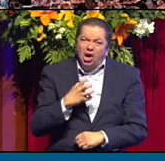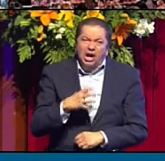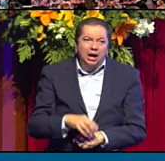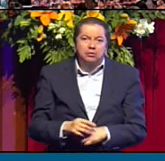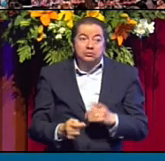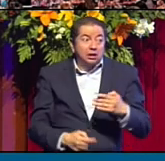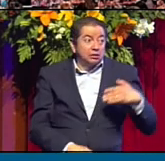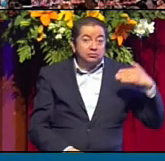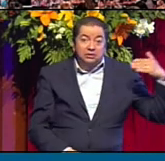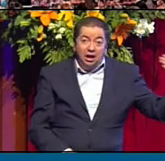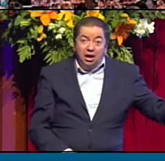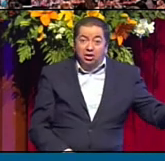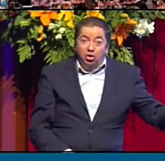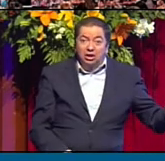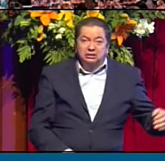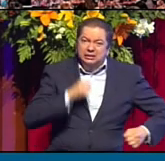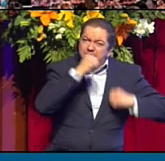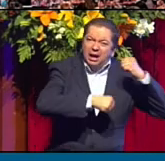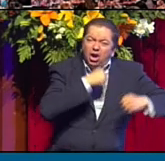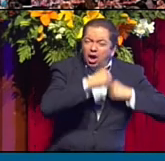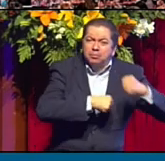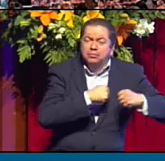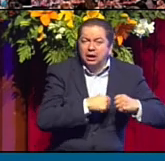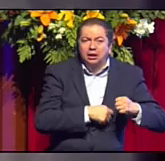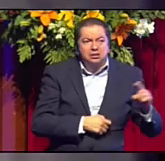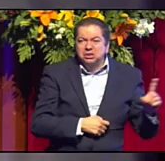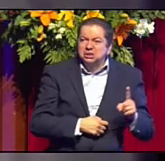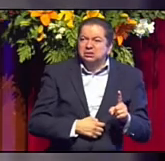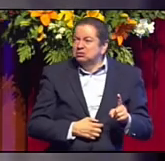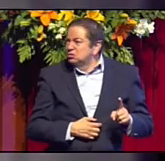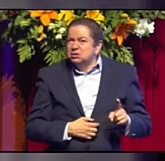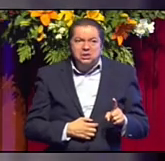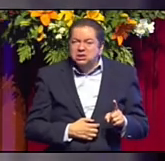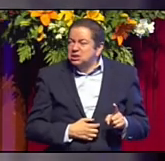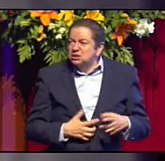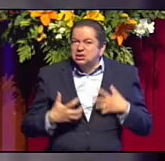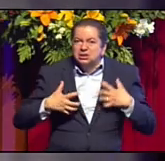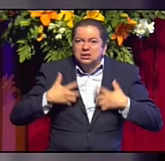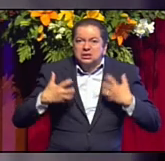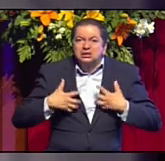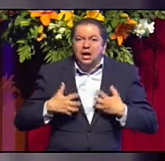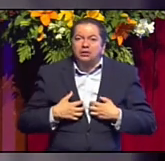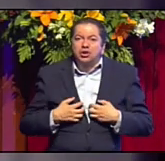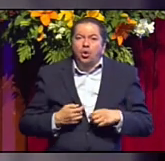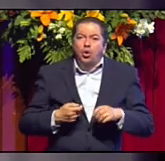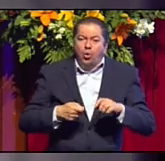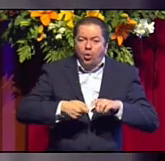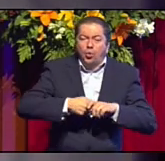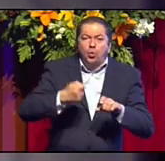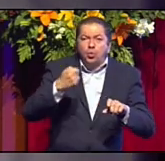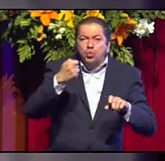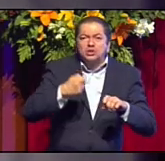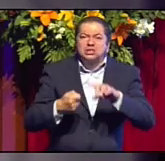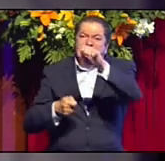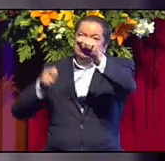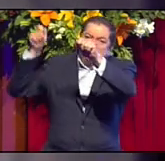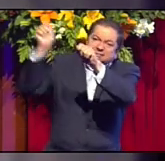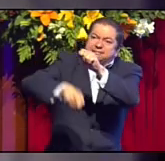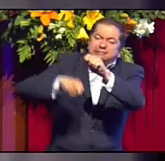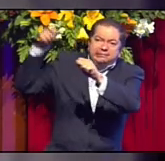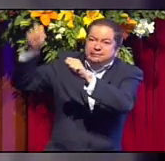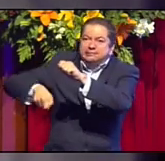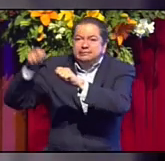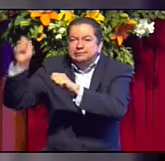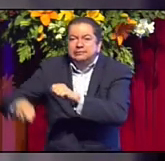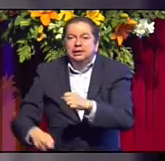que está acá al lado, salieron peleando y no encontró nada mejor después de desquitarse, con un cuchillo rompió 4 o 5